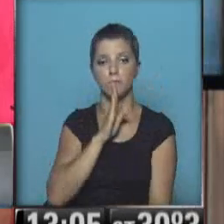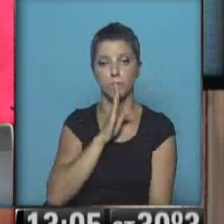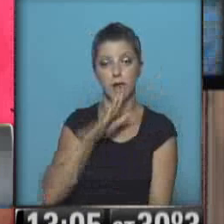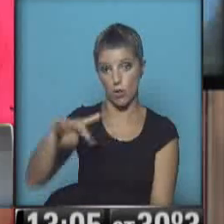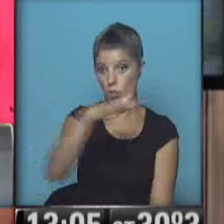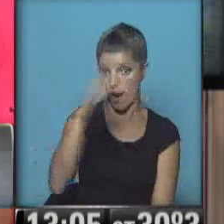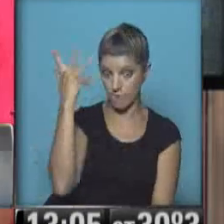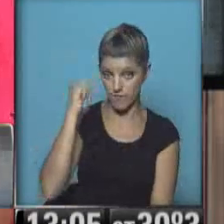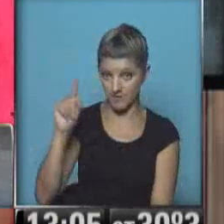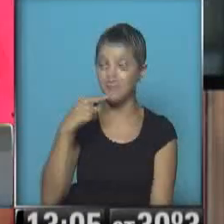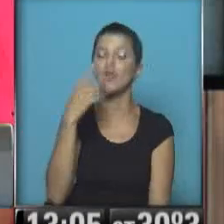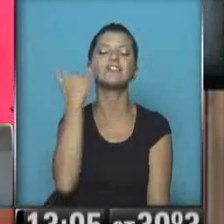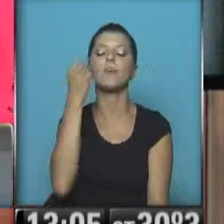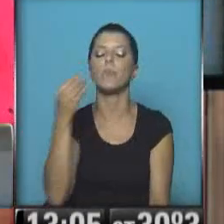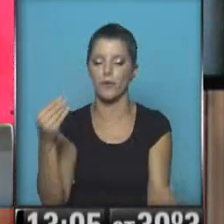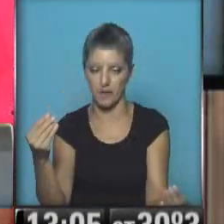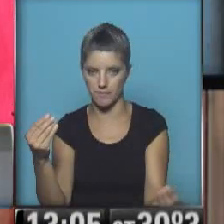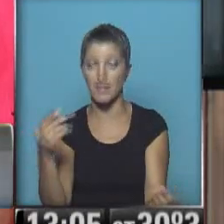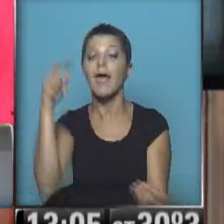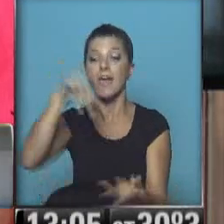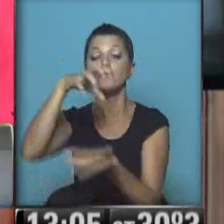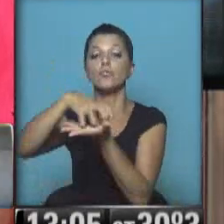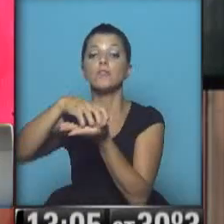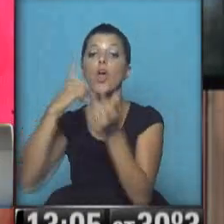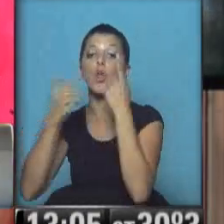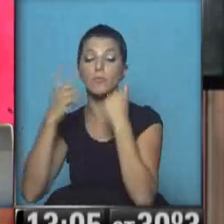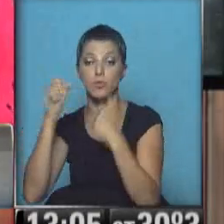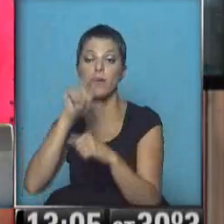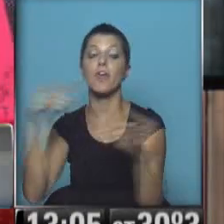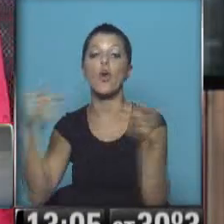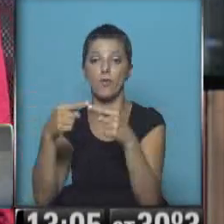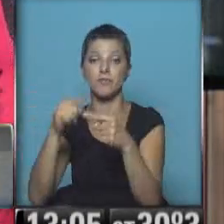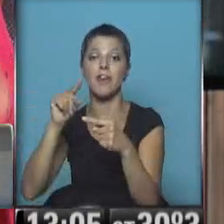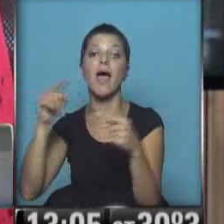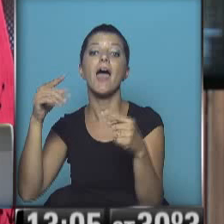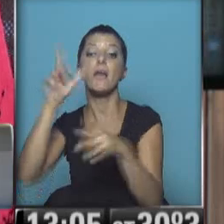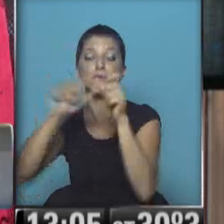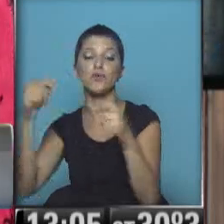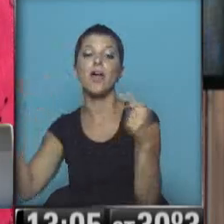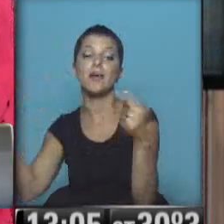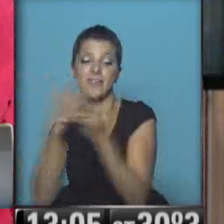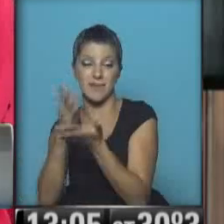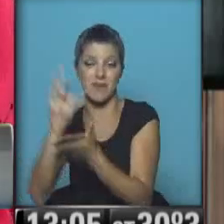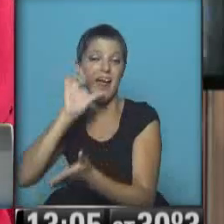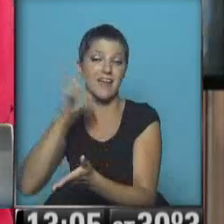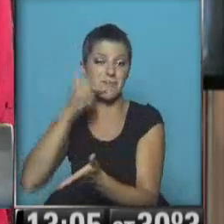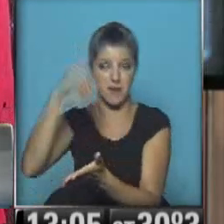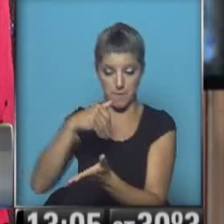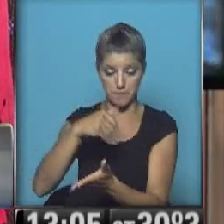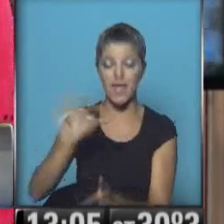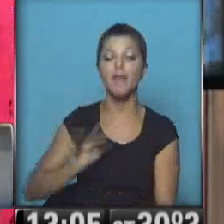Digo, ya porque esto es del Observatorio Nacional de Islamofobia. En todo el año pasado, en todo el año 2014,